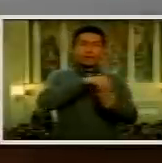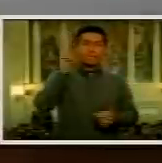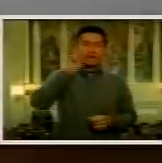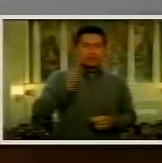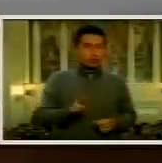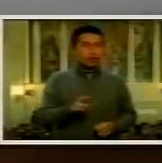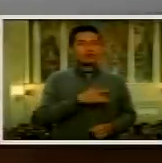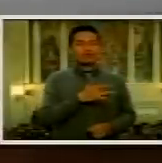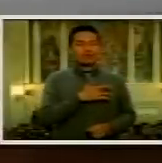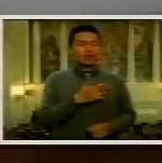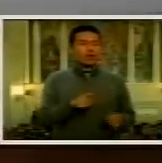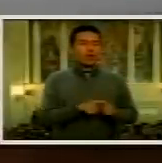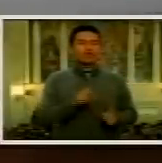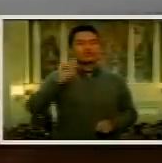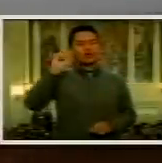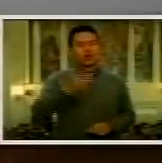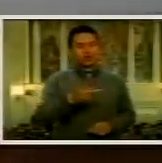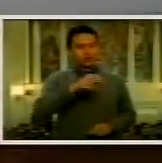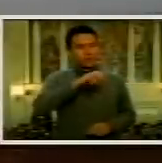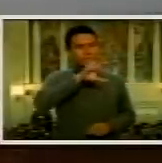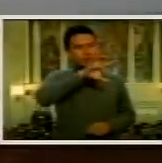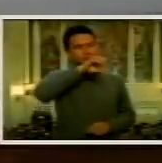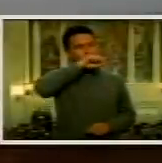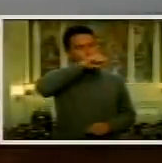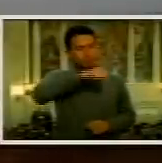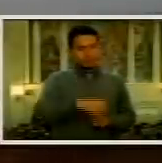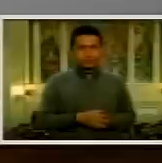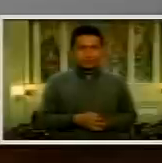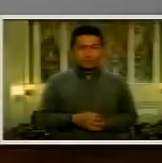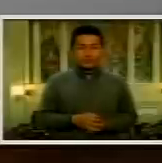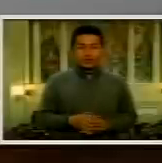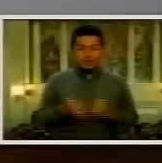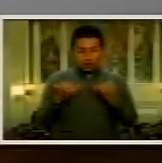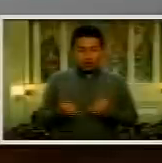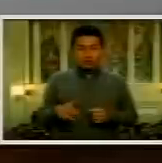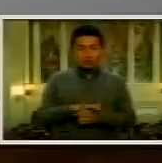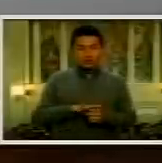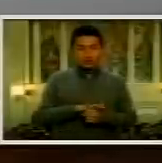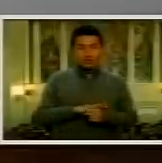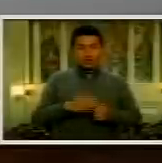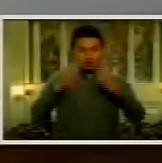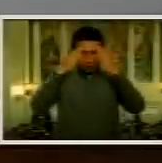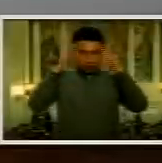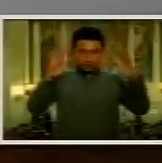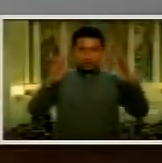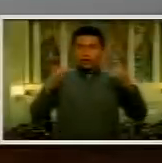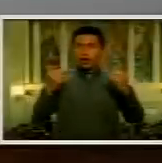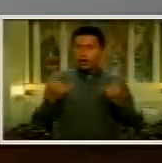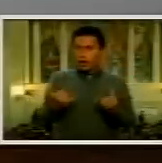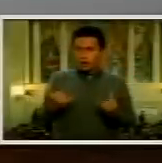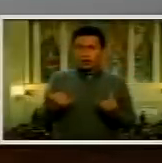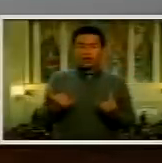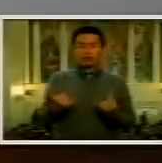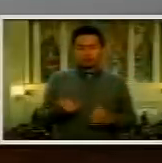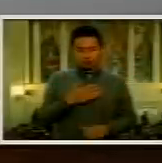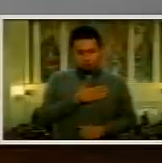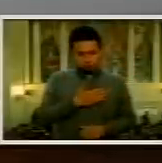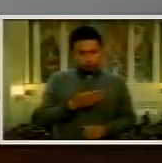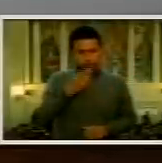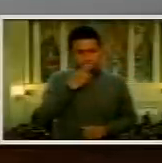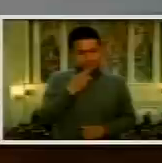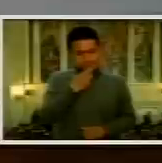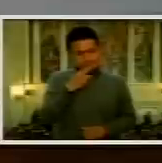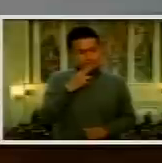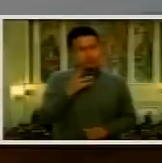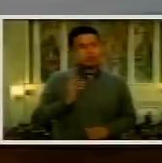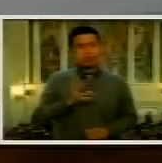segunda patria. En estas horas, cuando la causa de la democracia se encuentra tan comprometida, no